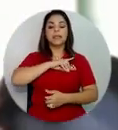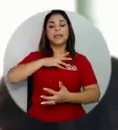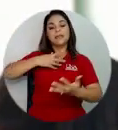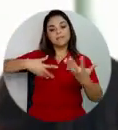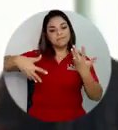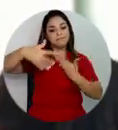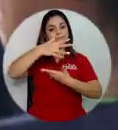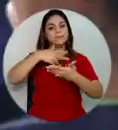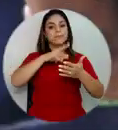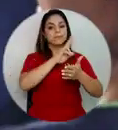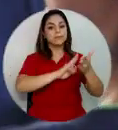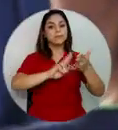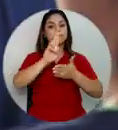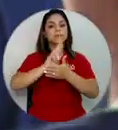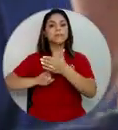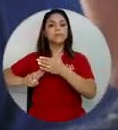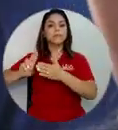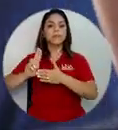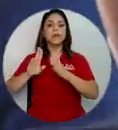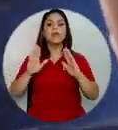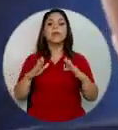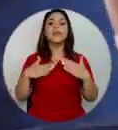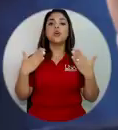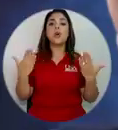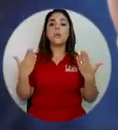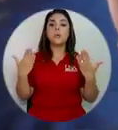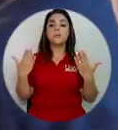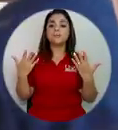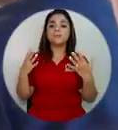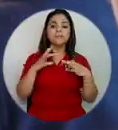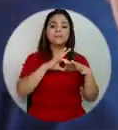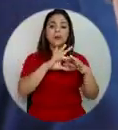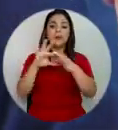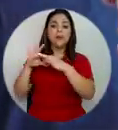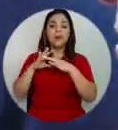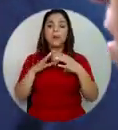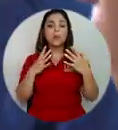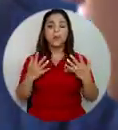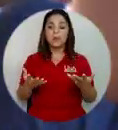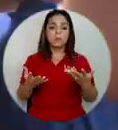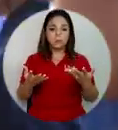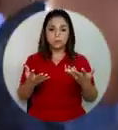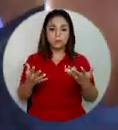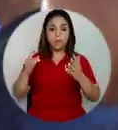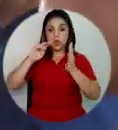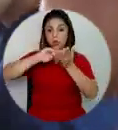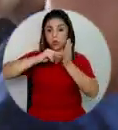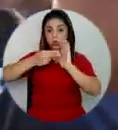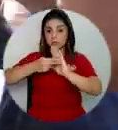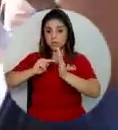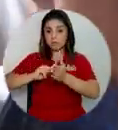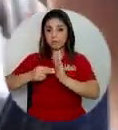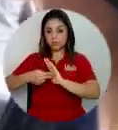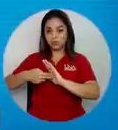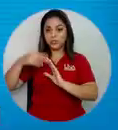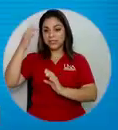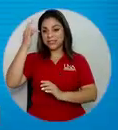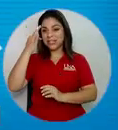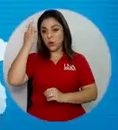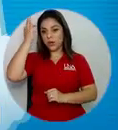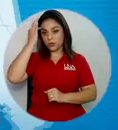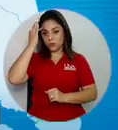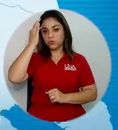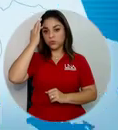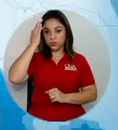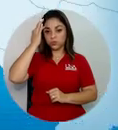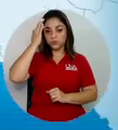trabajo interuniversitario, ¿verdad? Y cómo podemos vincular esos conceptos teóricos que en alguna medida ya hemos